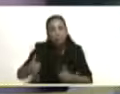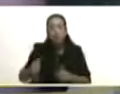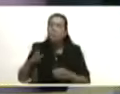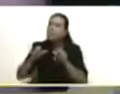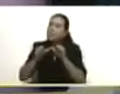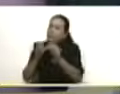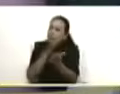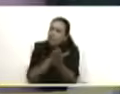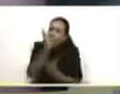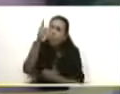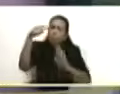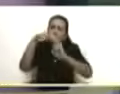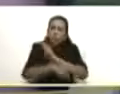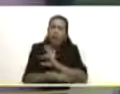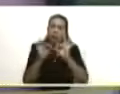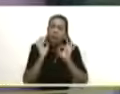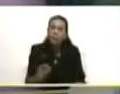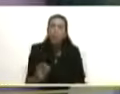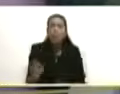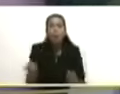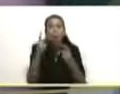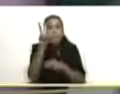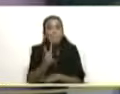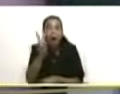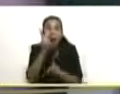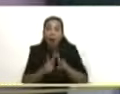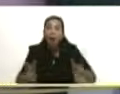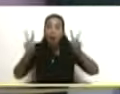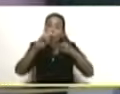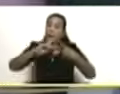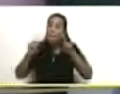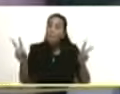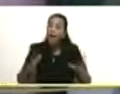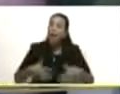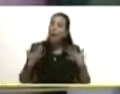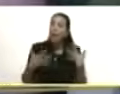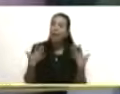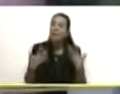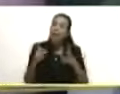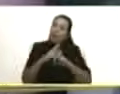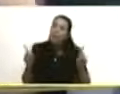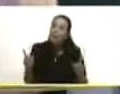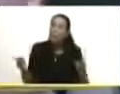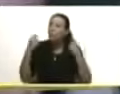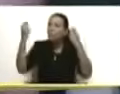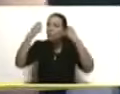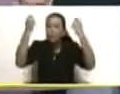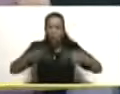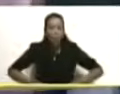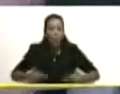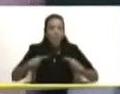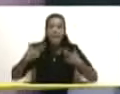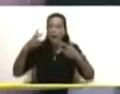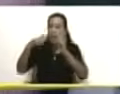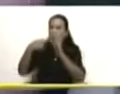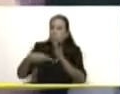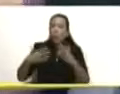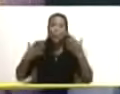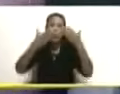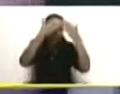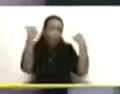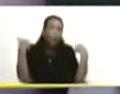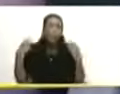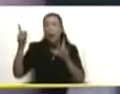seguir profundizando justamente los valores de la paz y de la alegría de otra forma. formas de vida, con la recreación, con el Mostacho Fest,